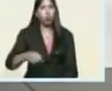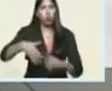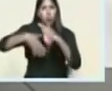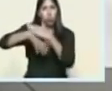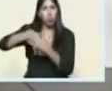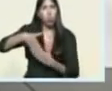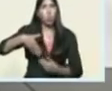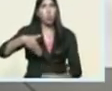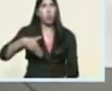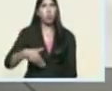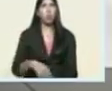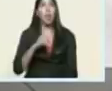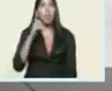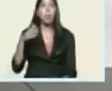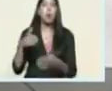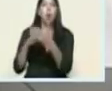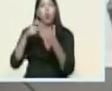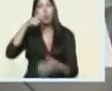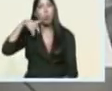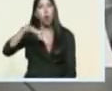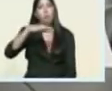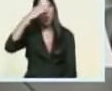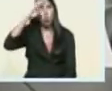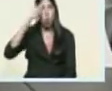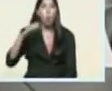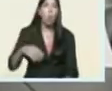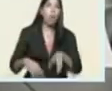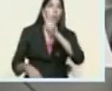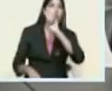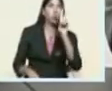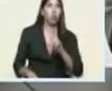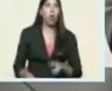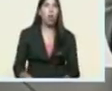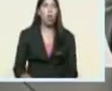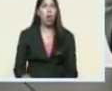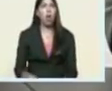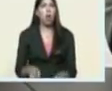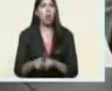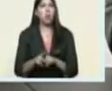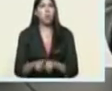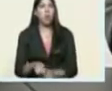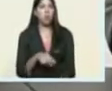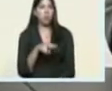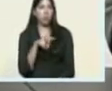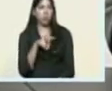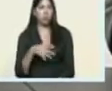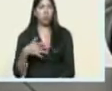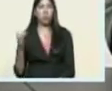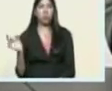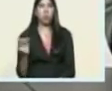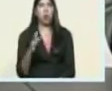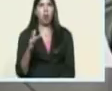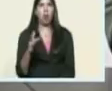el pueblo cubano, contra el pueblo de Venezuela. Es el desprecio que sienten por nosotros.